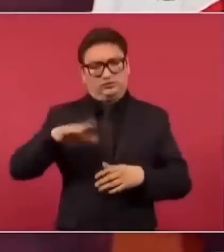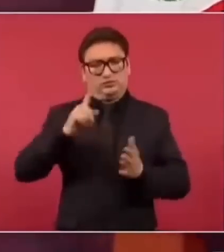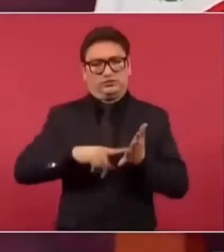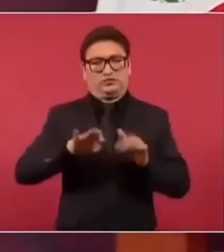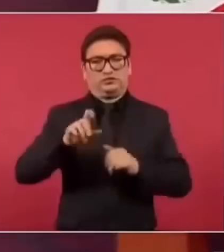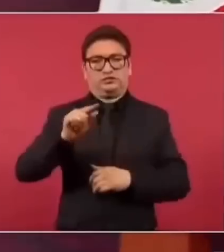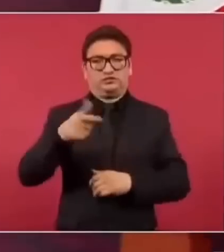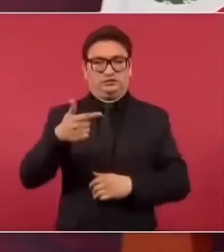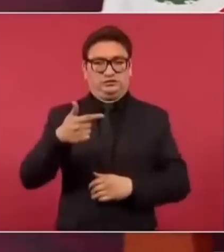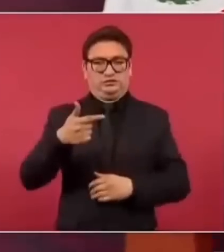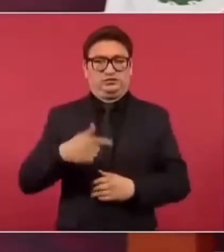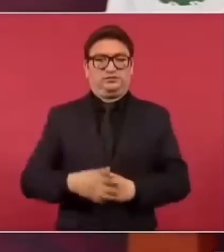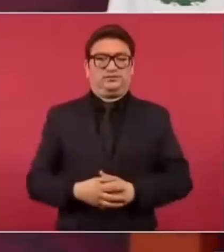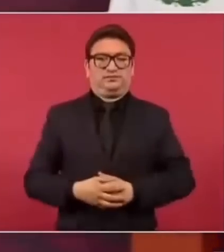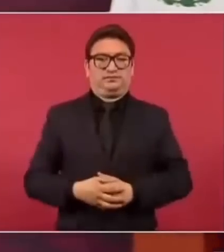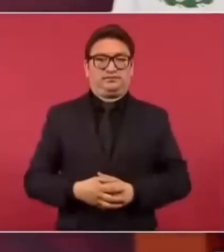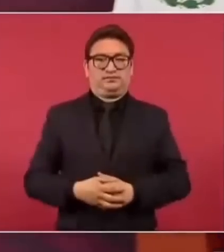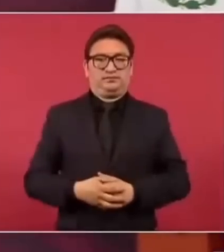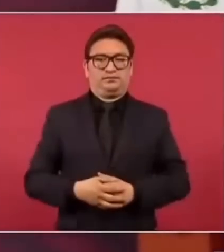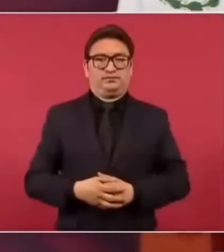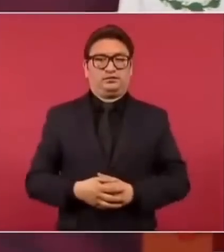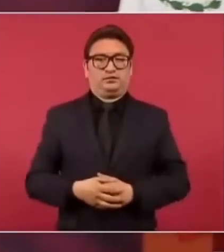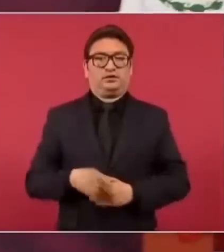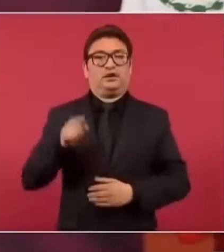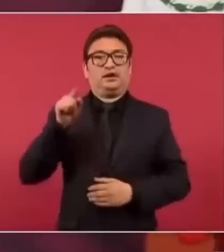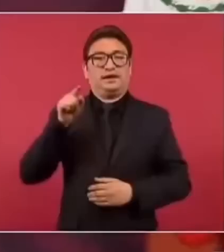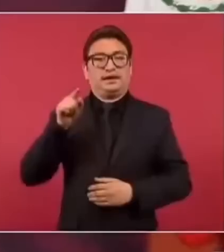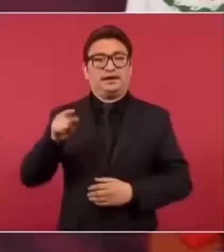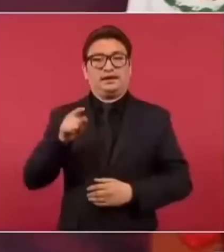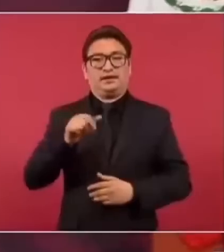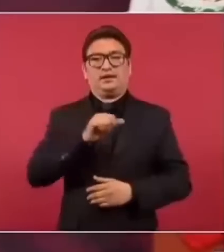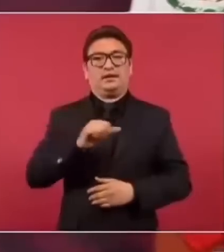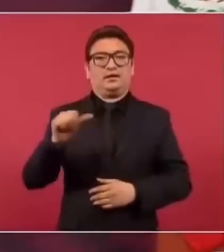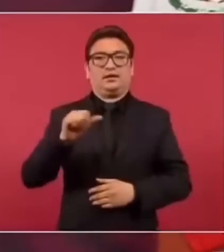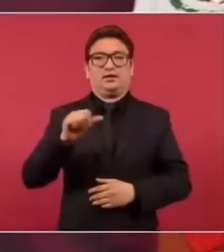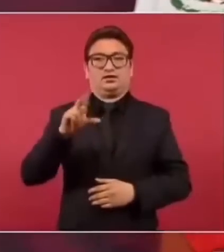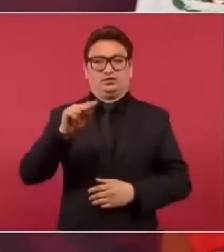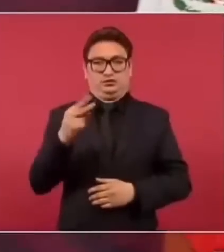77 y estuve del 77 a 82